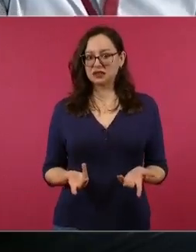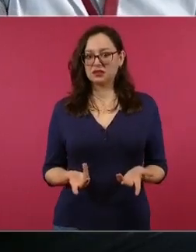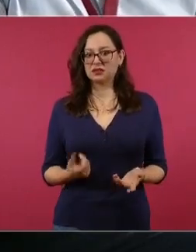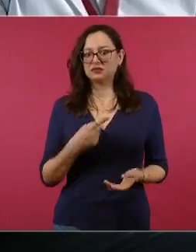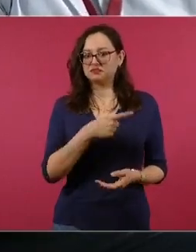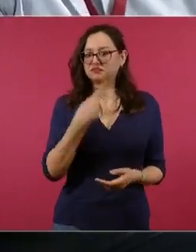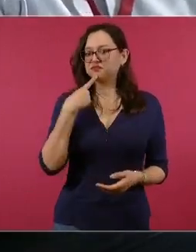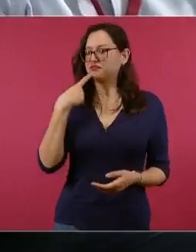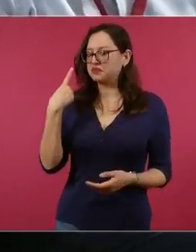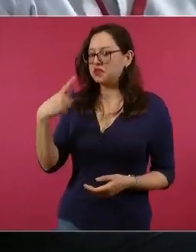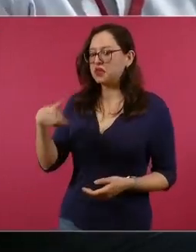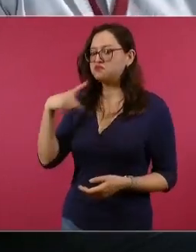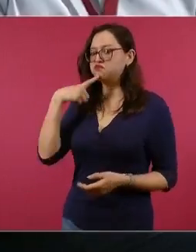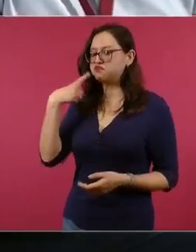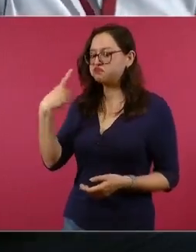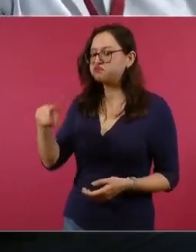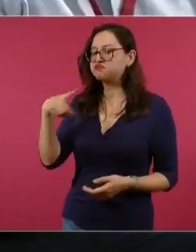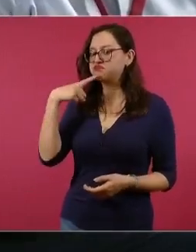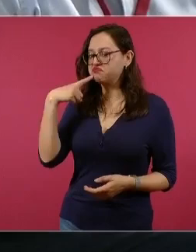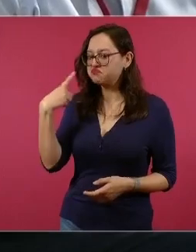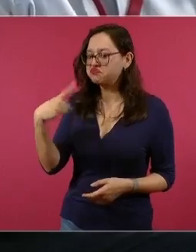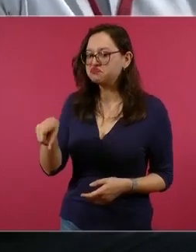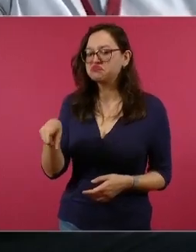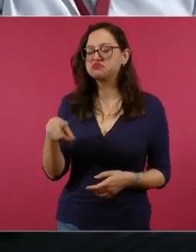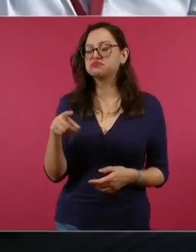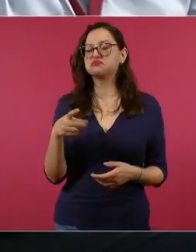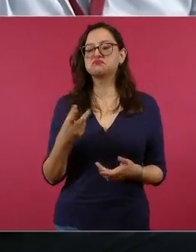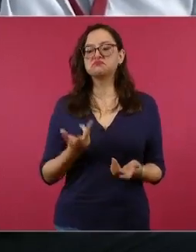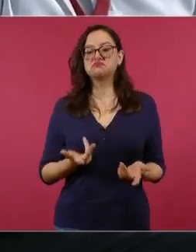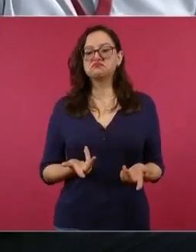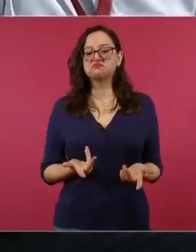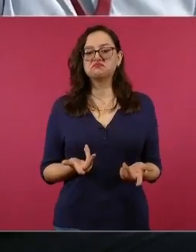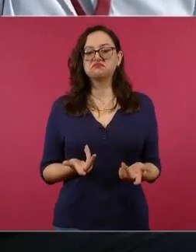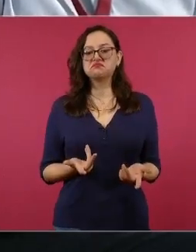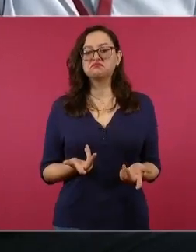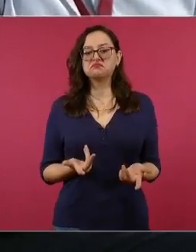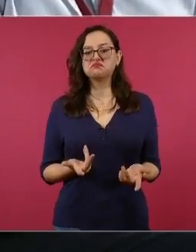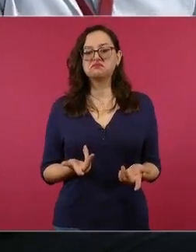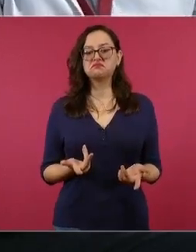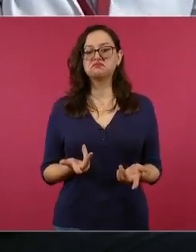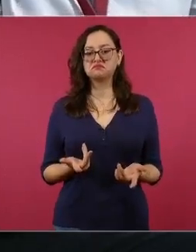sus denuncias a la Procuraduría General de Justicia y pues